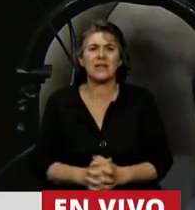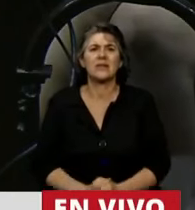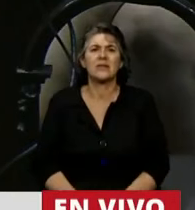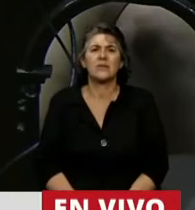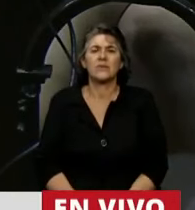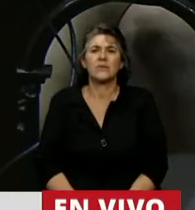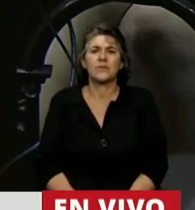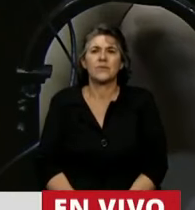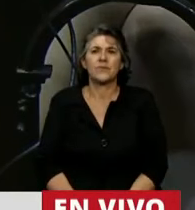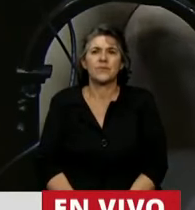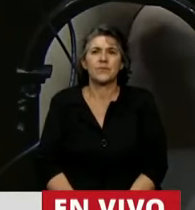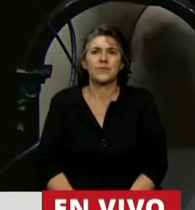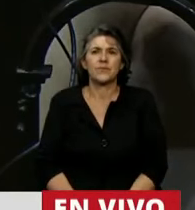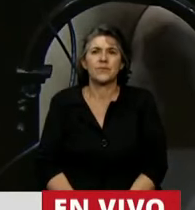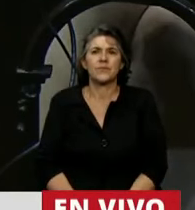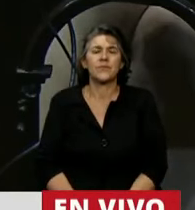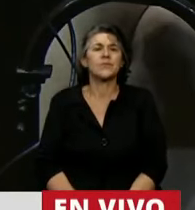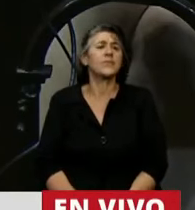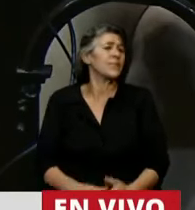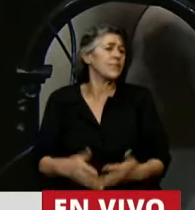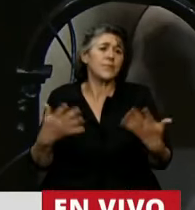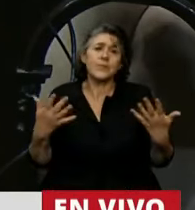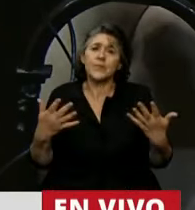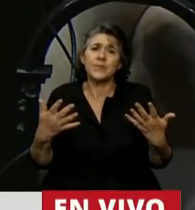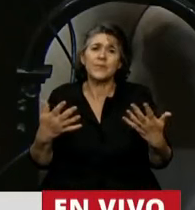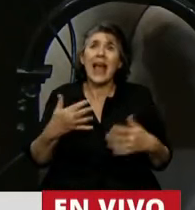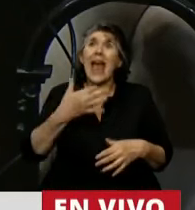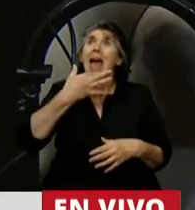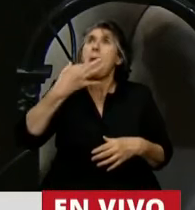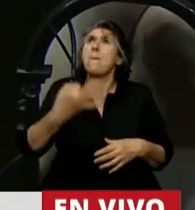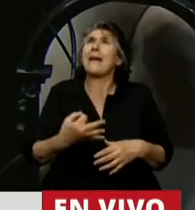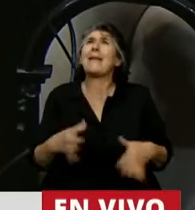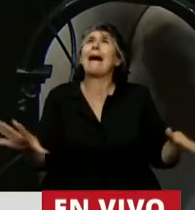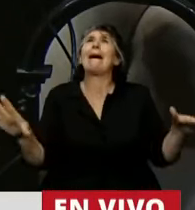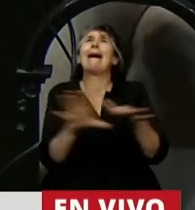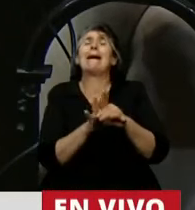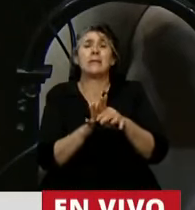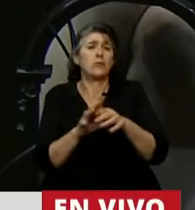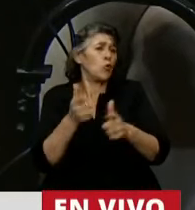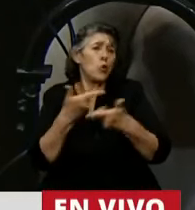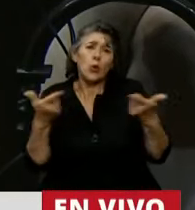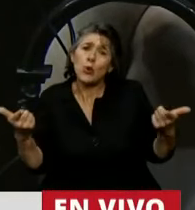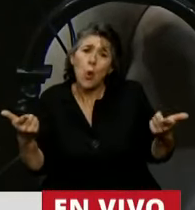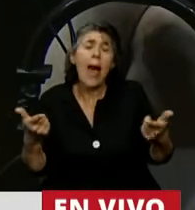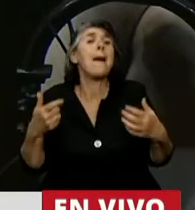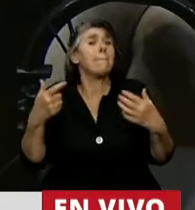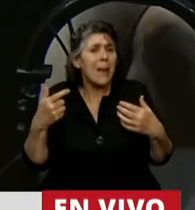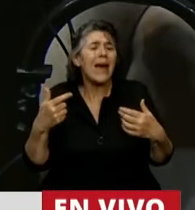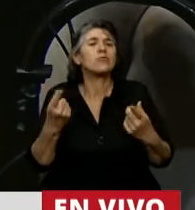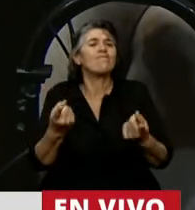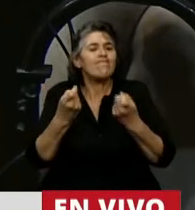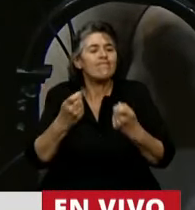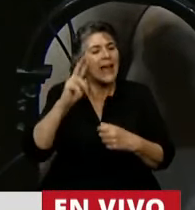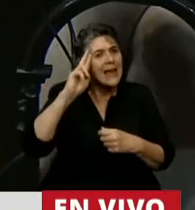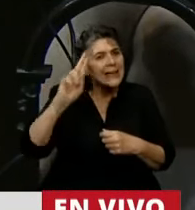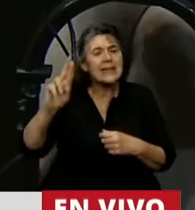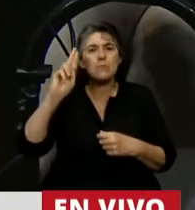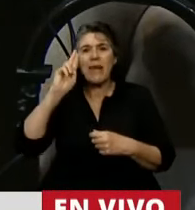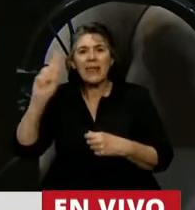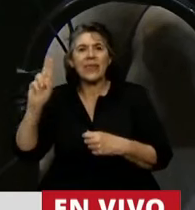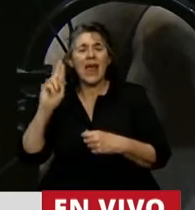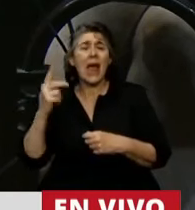donde tenemos que respetarnos porque no hay una verdad absoluta. No hay una verdad absoluta. Tenemos una distinta